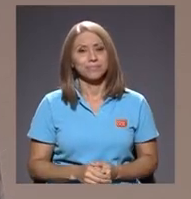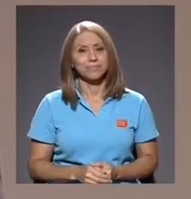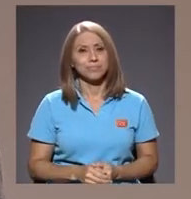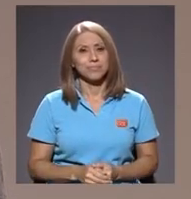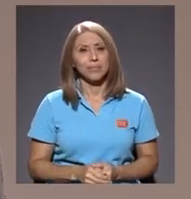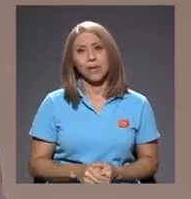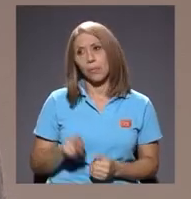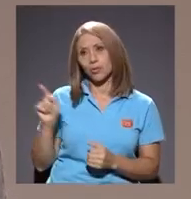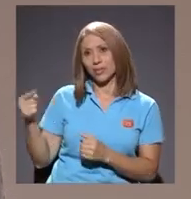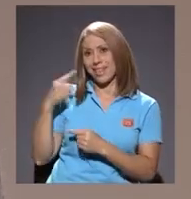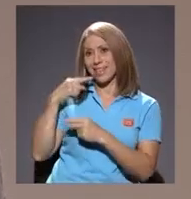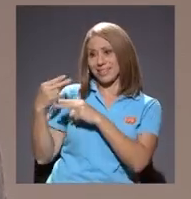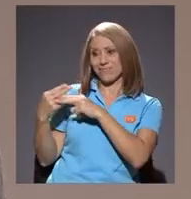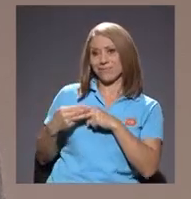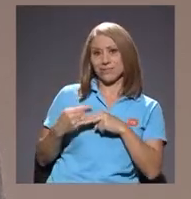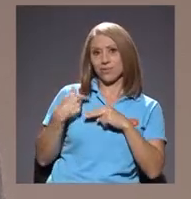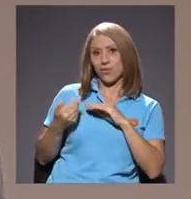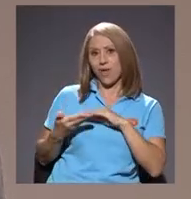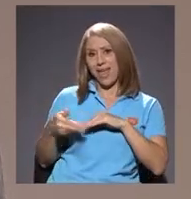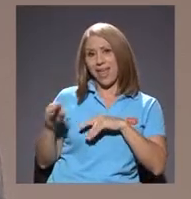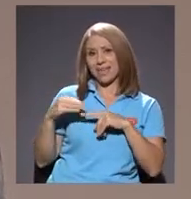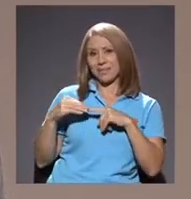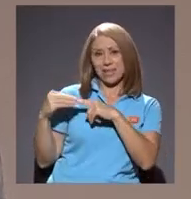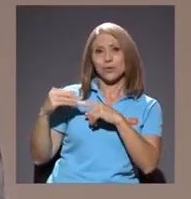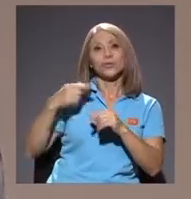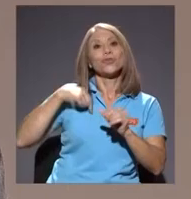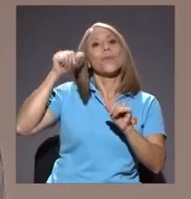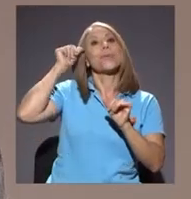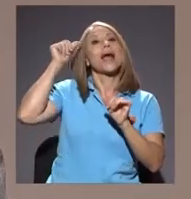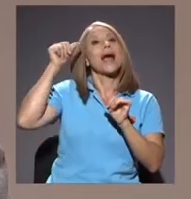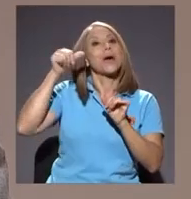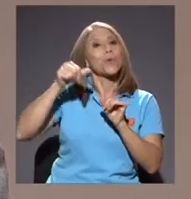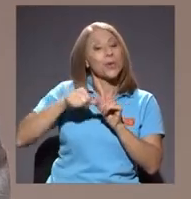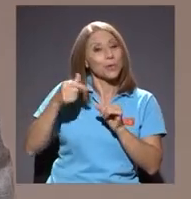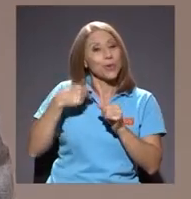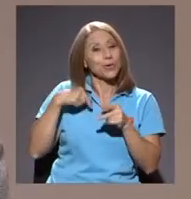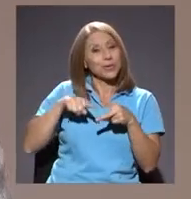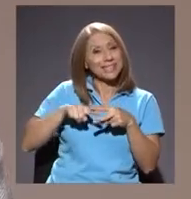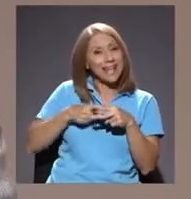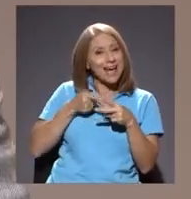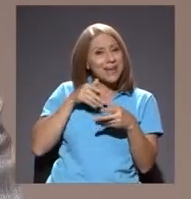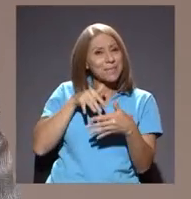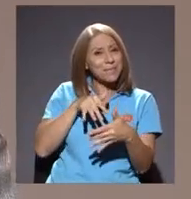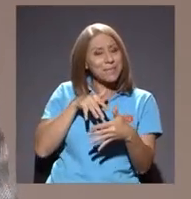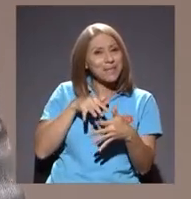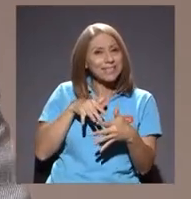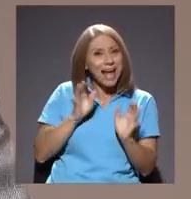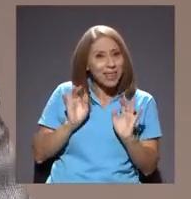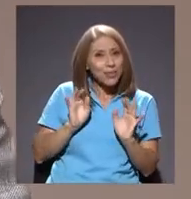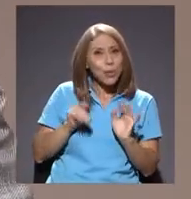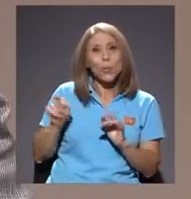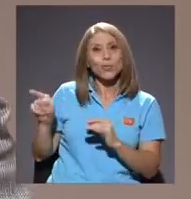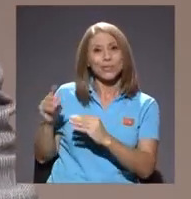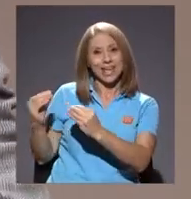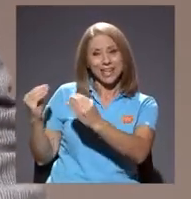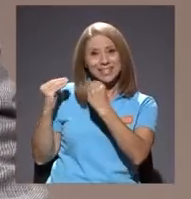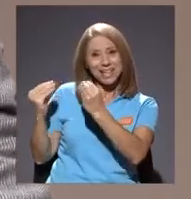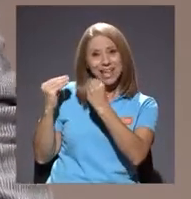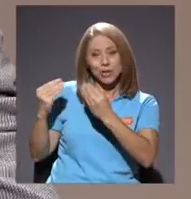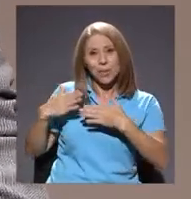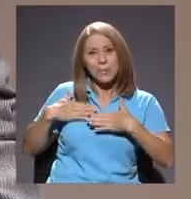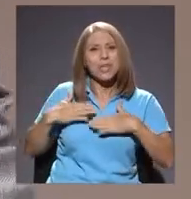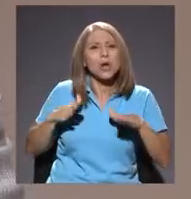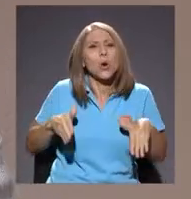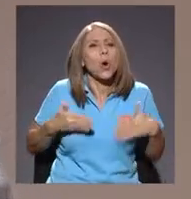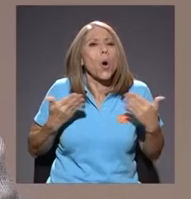eso es experto yo me acuerdo cuando estaba empezando a hacer mis pinitos en esto que usted que me estaba enseñando cómo era todo el